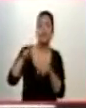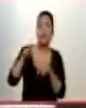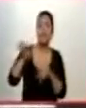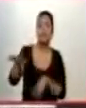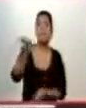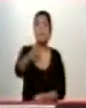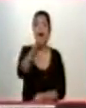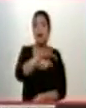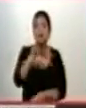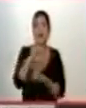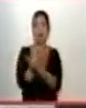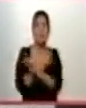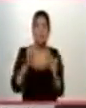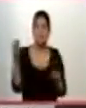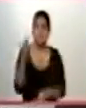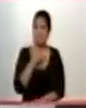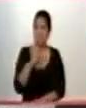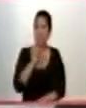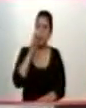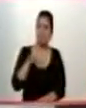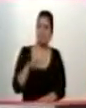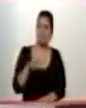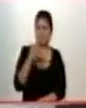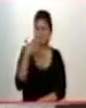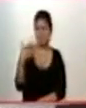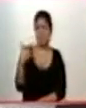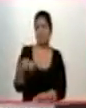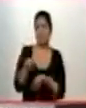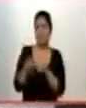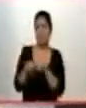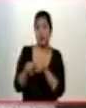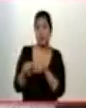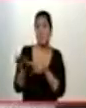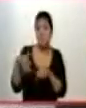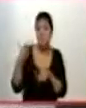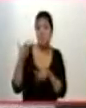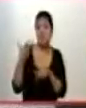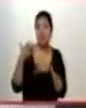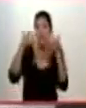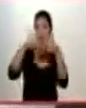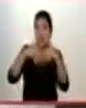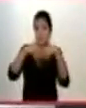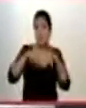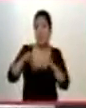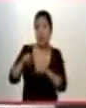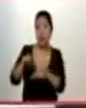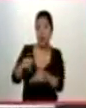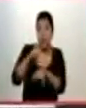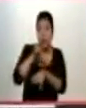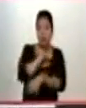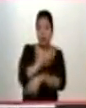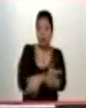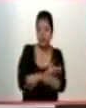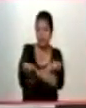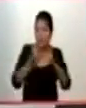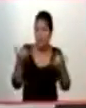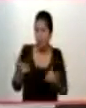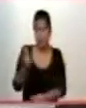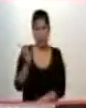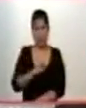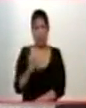países soberanos, independientes, lo miraban como un mercado premium para las transnacionales energéticas. Hoy en día no,